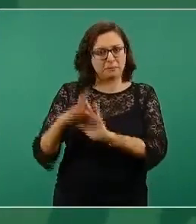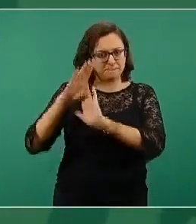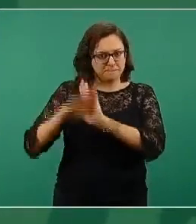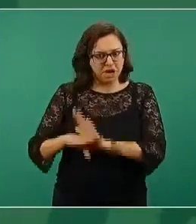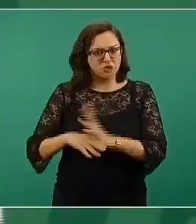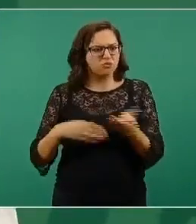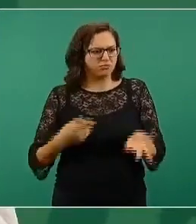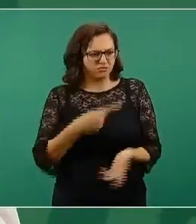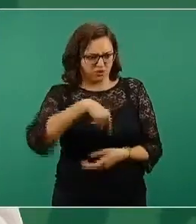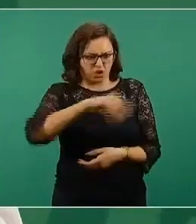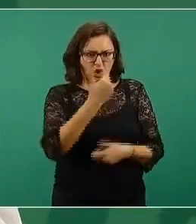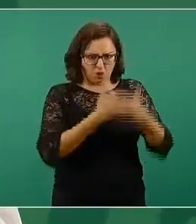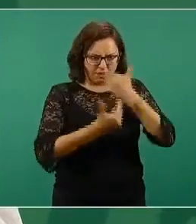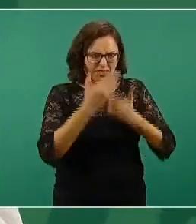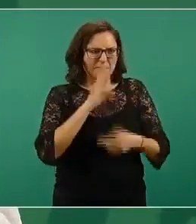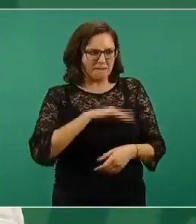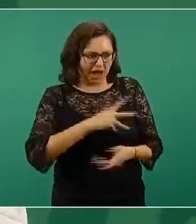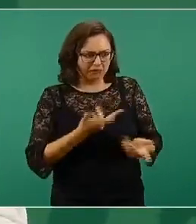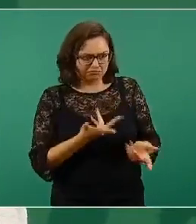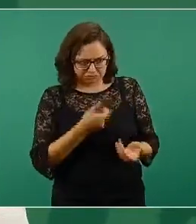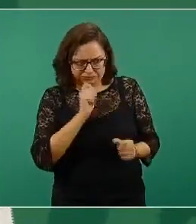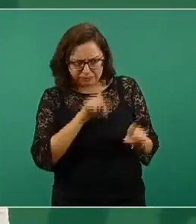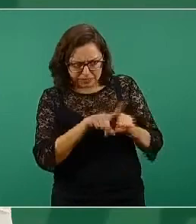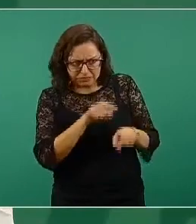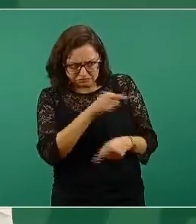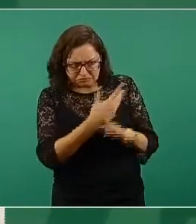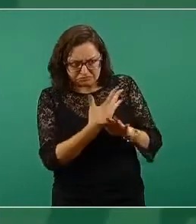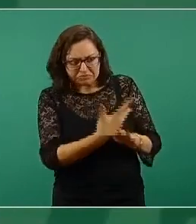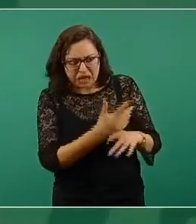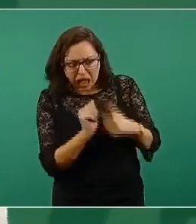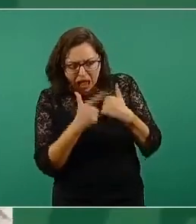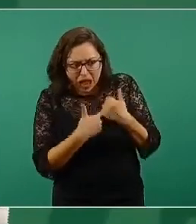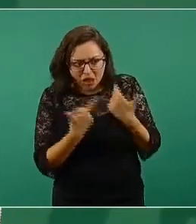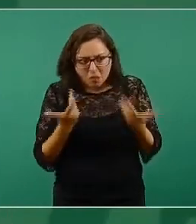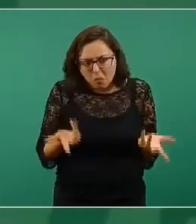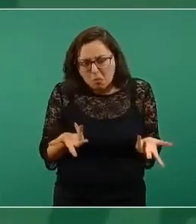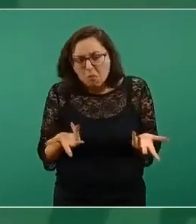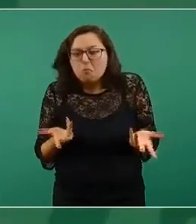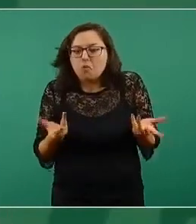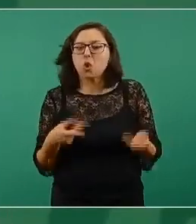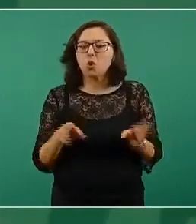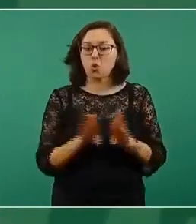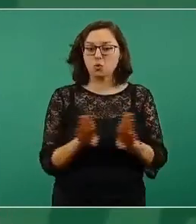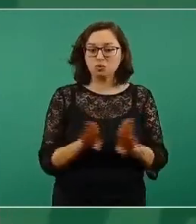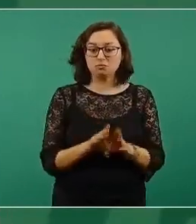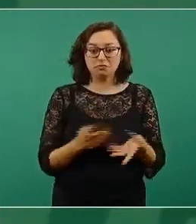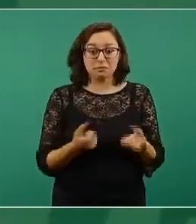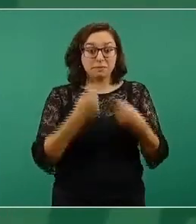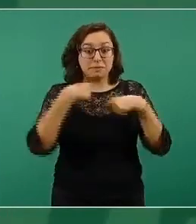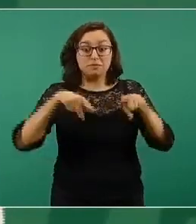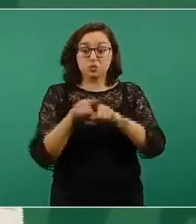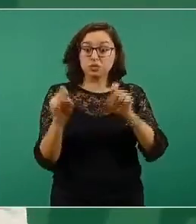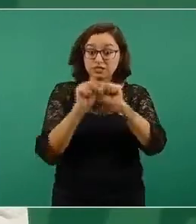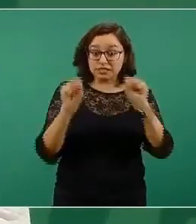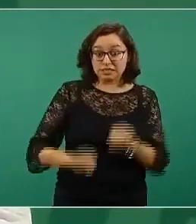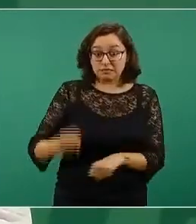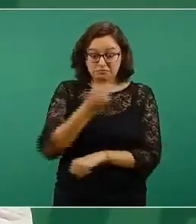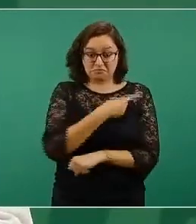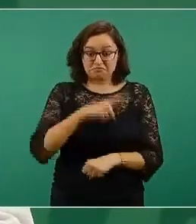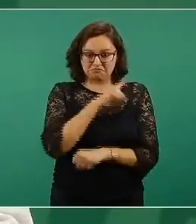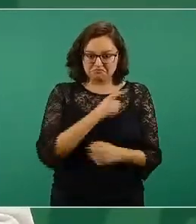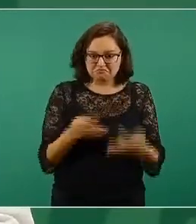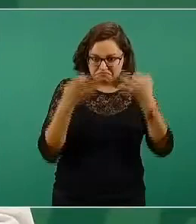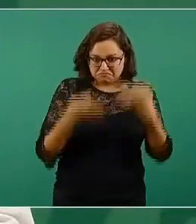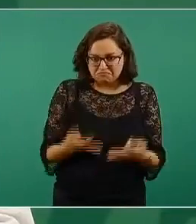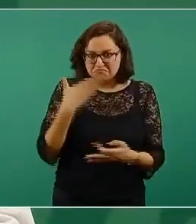productos industrializados y la necesidad de tener un sistema de salud público de